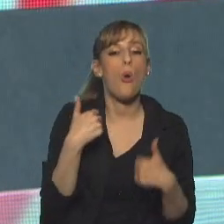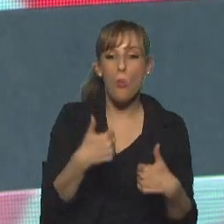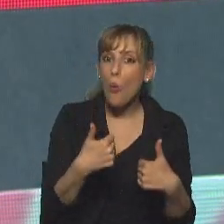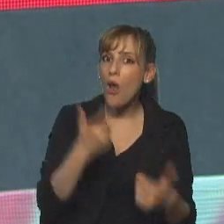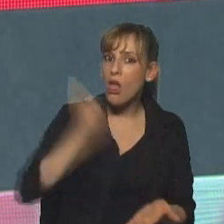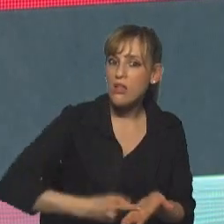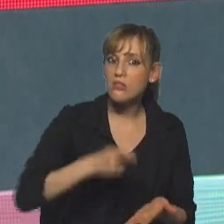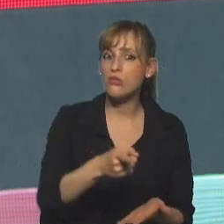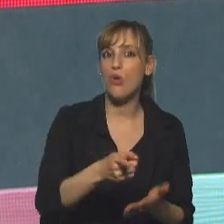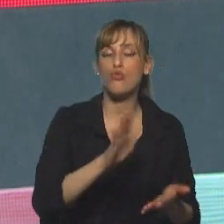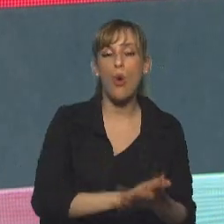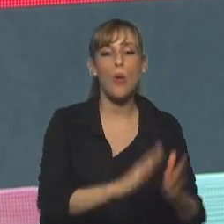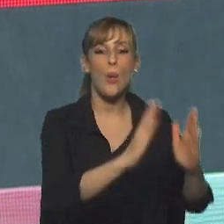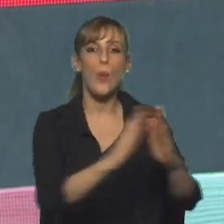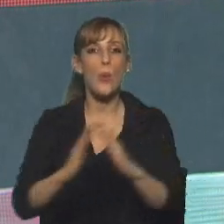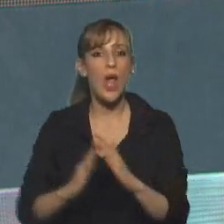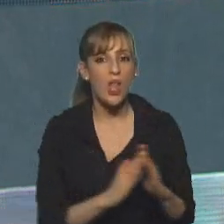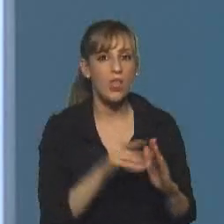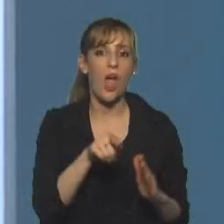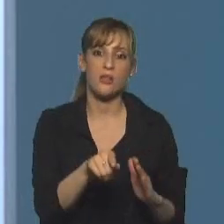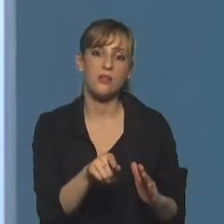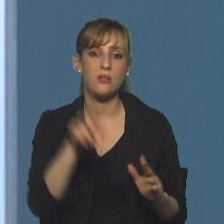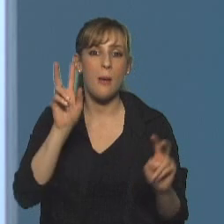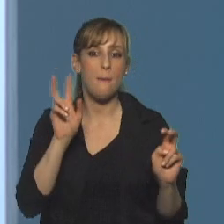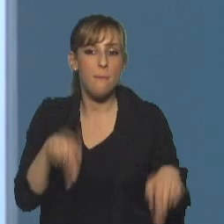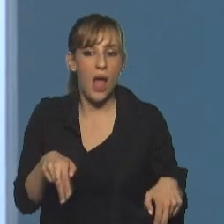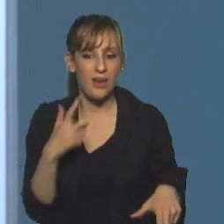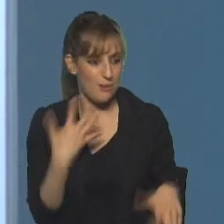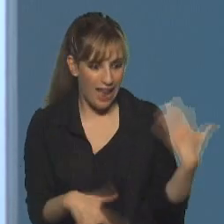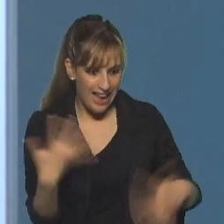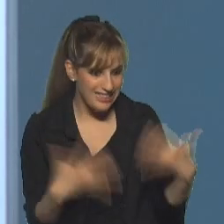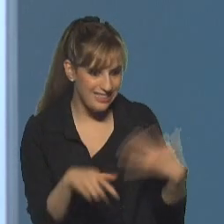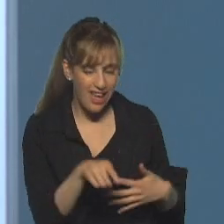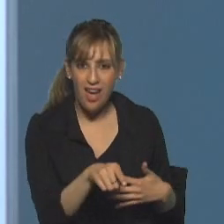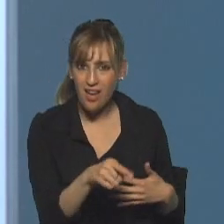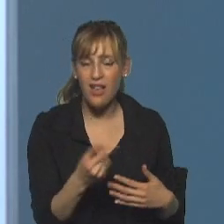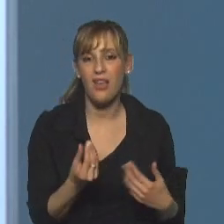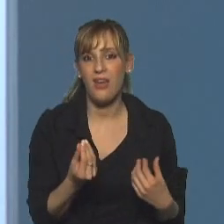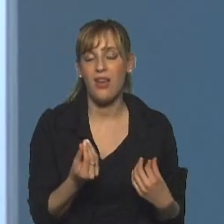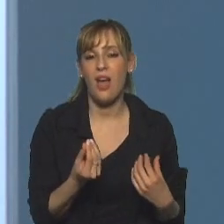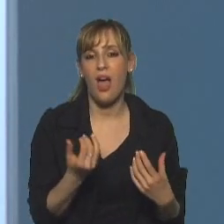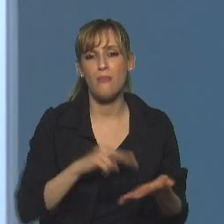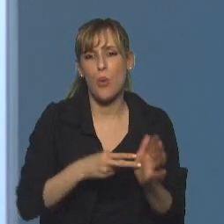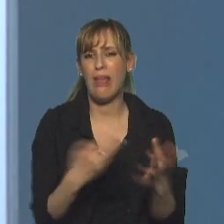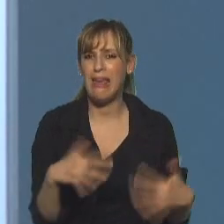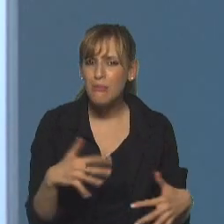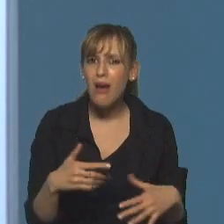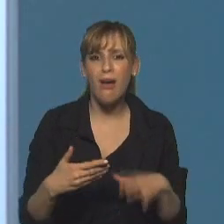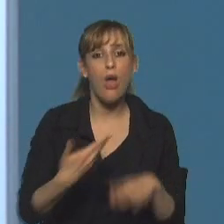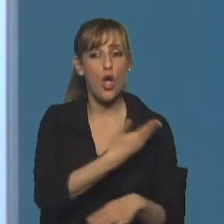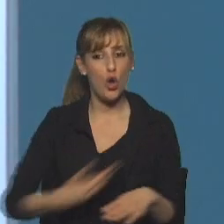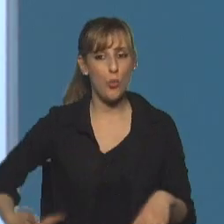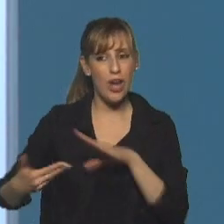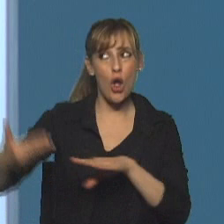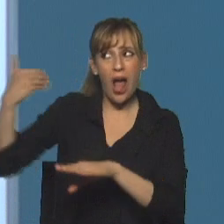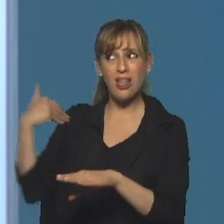de Viviendas, ¿no? Es un plan de emergencia, porque tenemos un problema gravísimo que ha sido heredado del gobierno anterior, que casi no